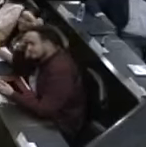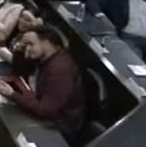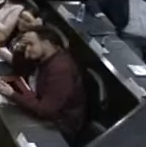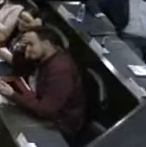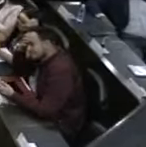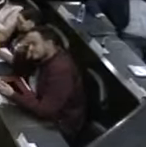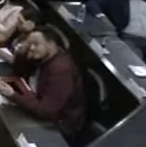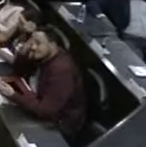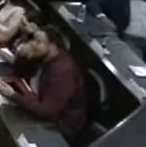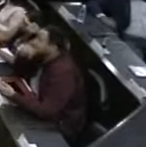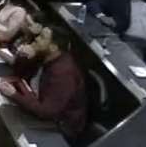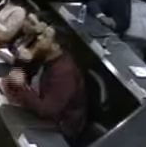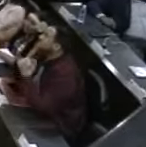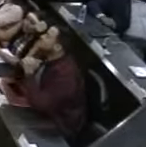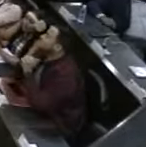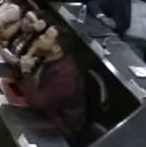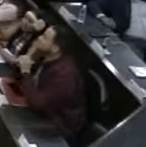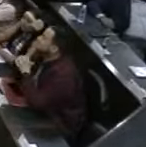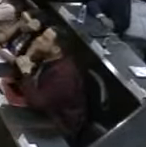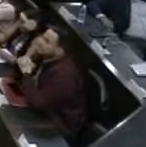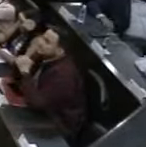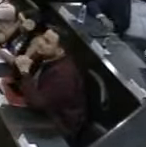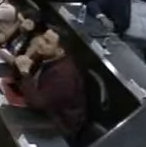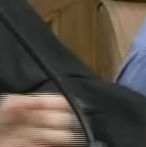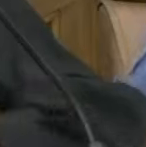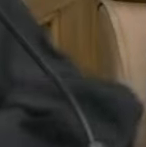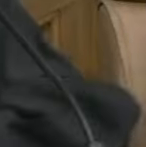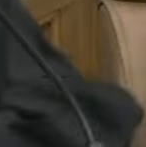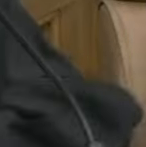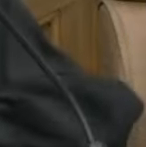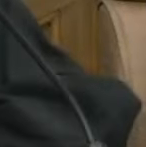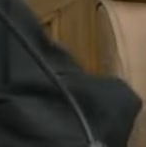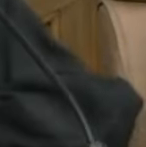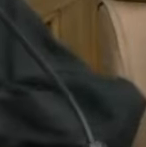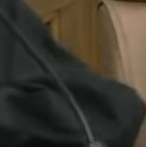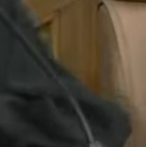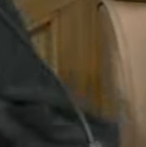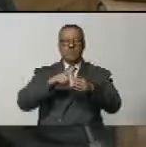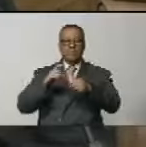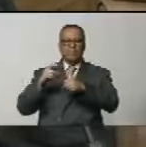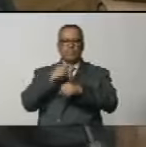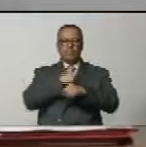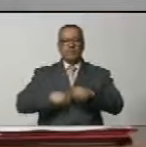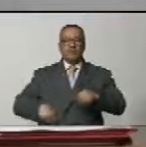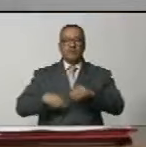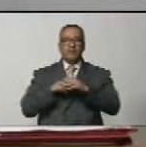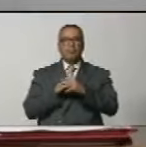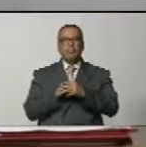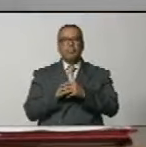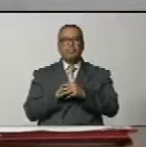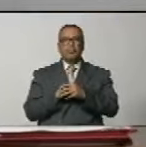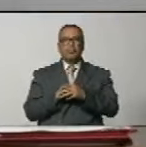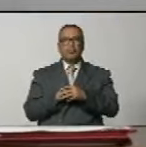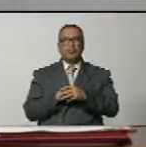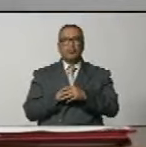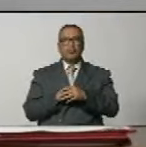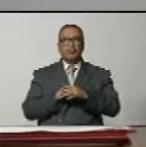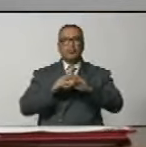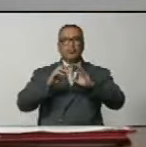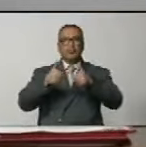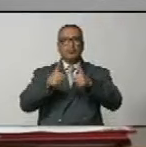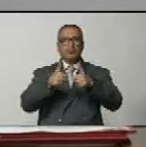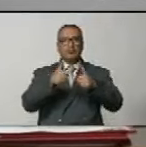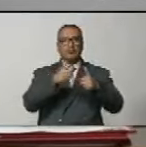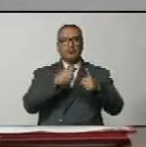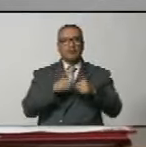Ciudadana Secretaria, sírvase a informar si hay quórum. Hay quórum, ciudadano presidente. Se abre la